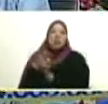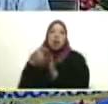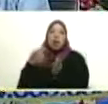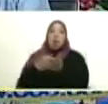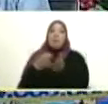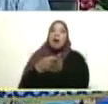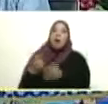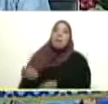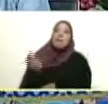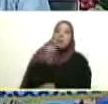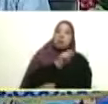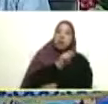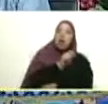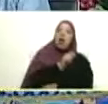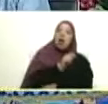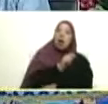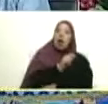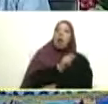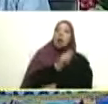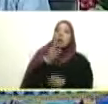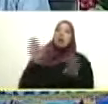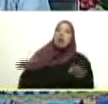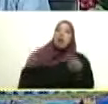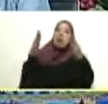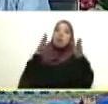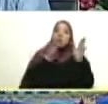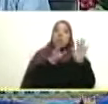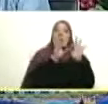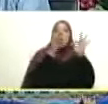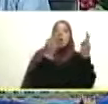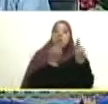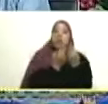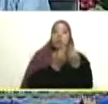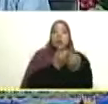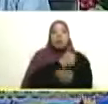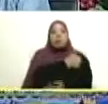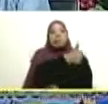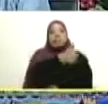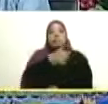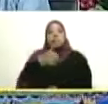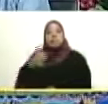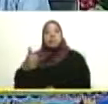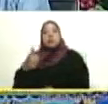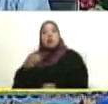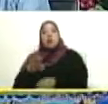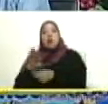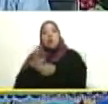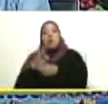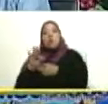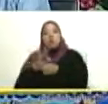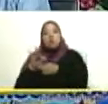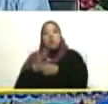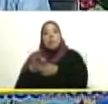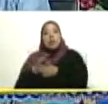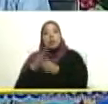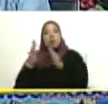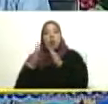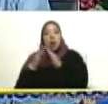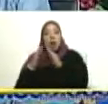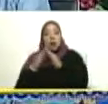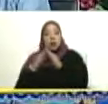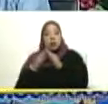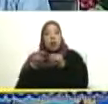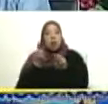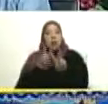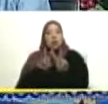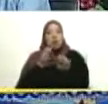señor. Responsablemente. Los índices son bastante... ¿Cómo se llama eso? Se llama la recaudación para mantenimiento y funcionamiento de los urbanismos de la Gran Misión Vivienda. ¿Y cuál